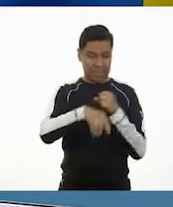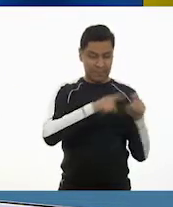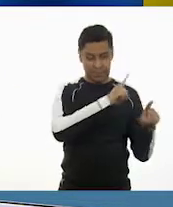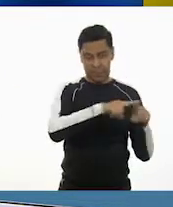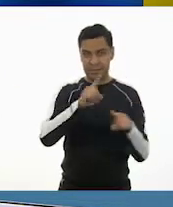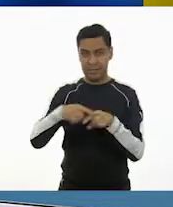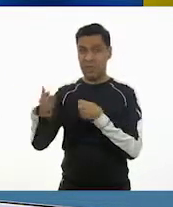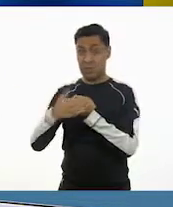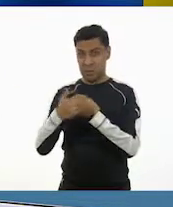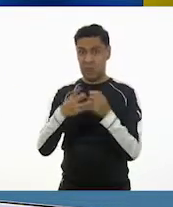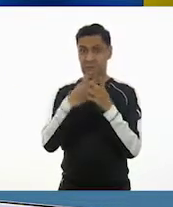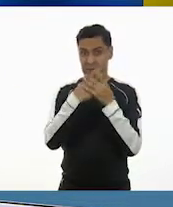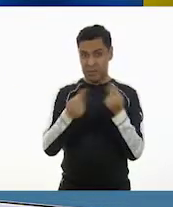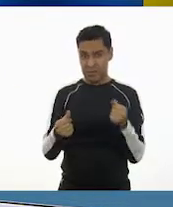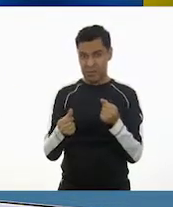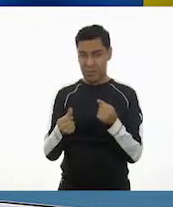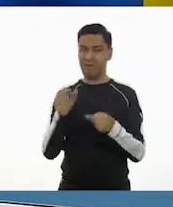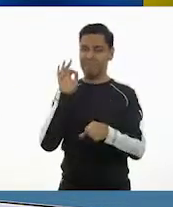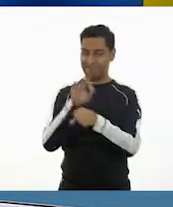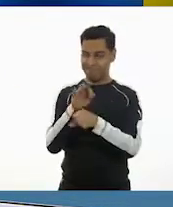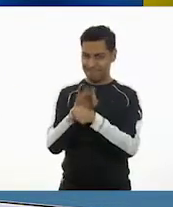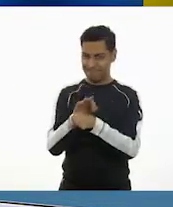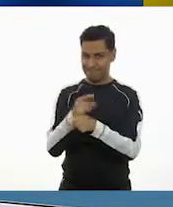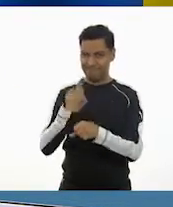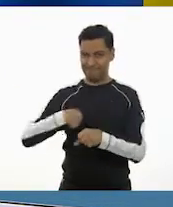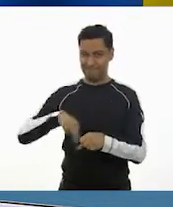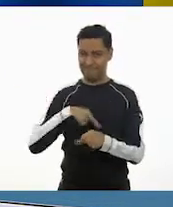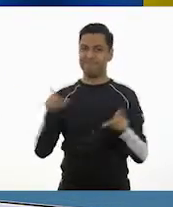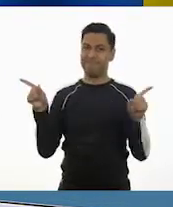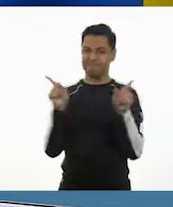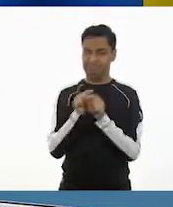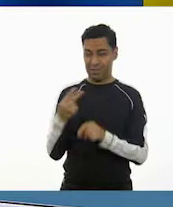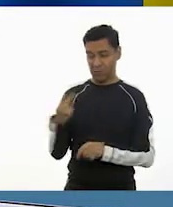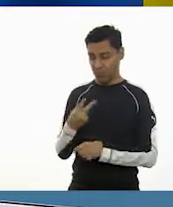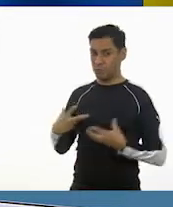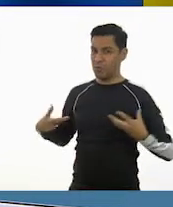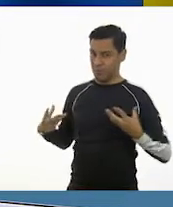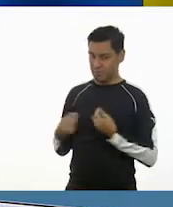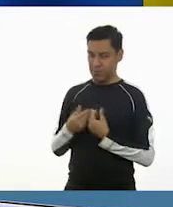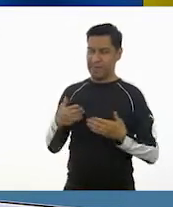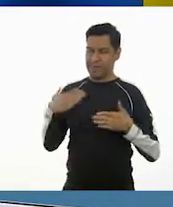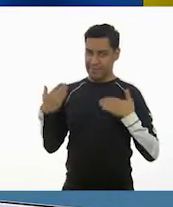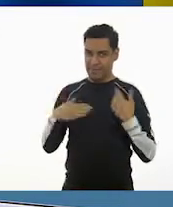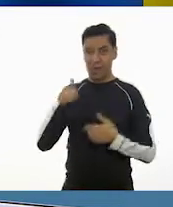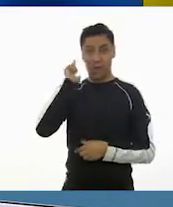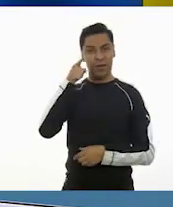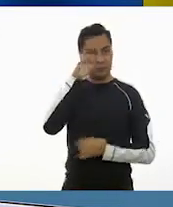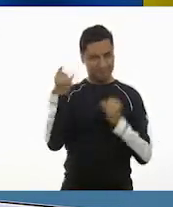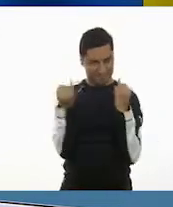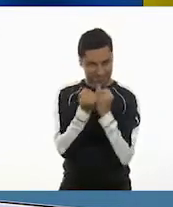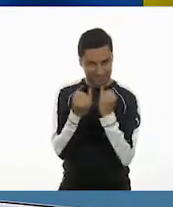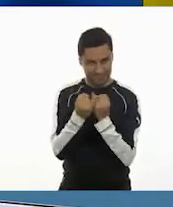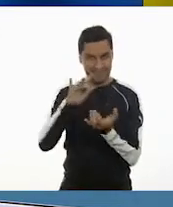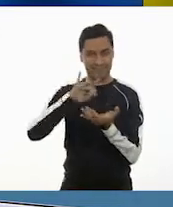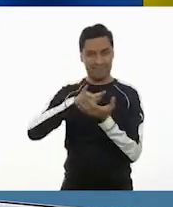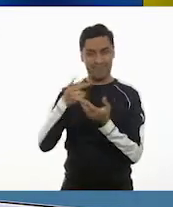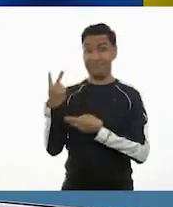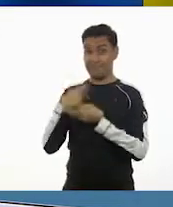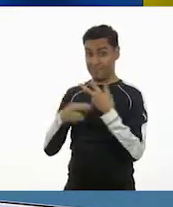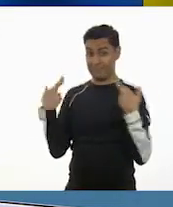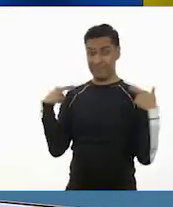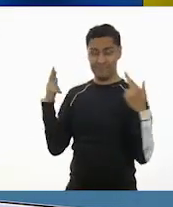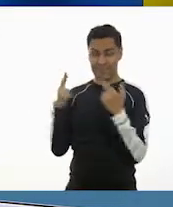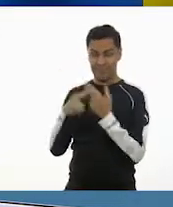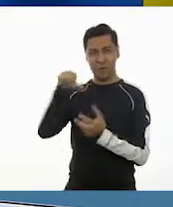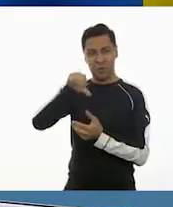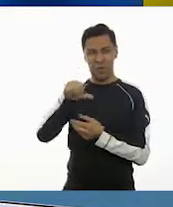peligro de extinción 2. Espero que lo hayan disfrutado tanto como nosotros. Y gracias a los maestros y a las maestras que nos